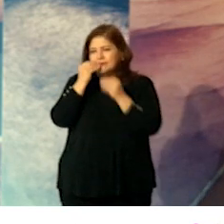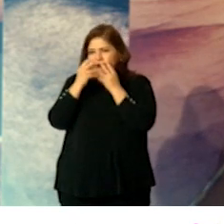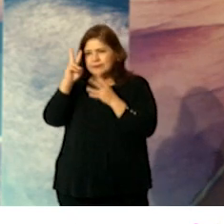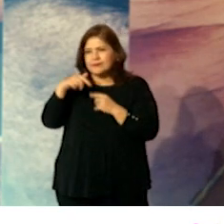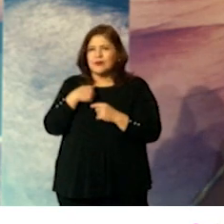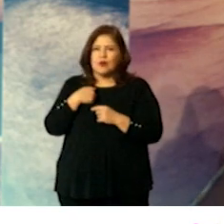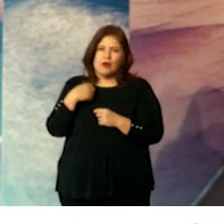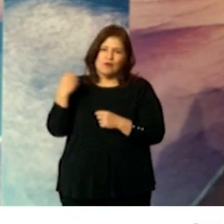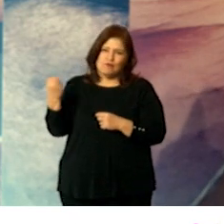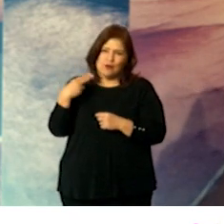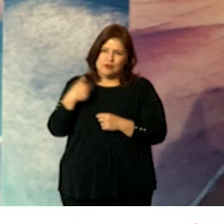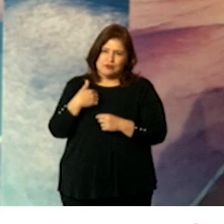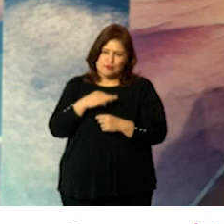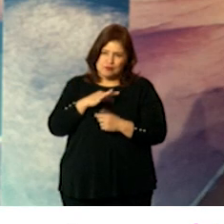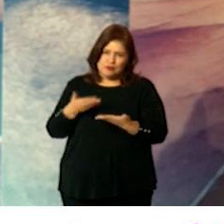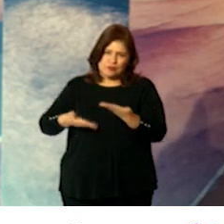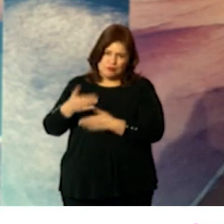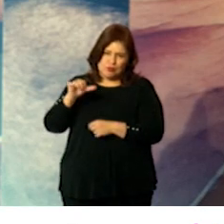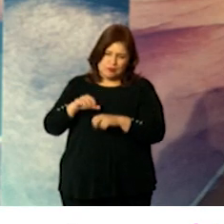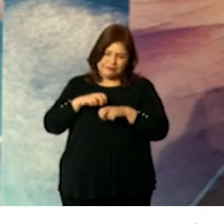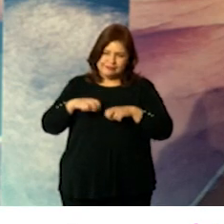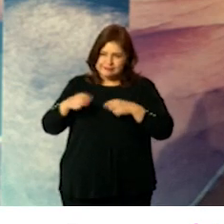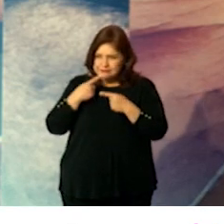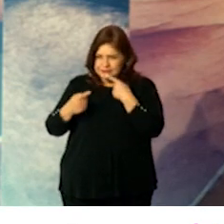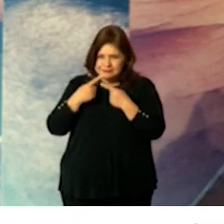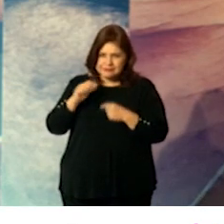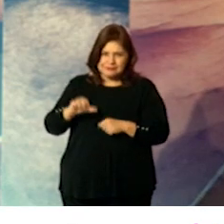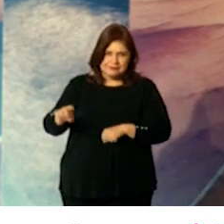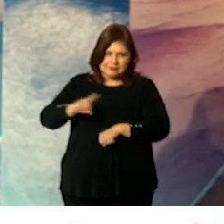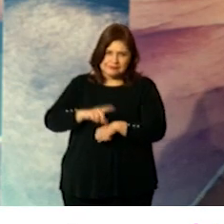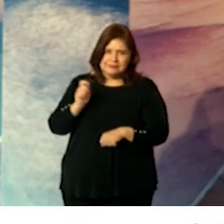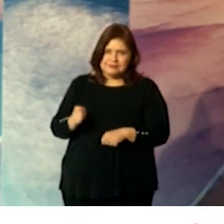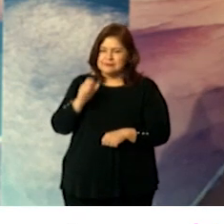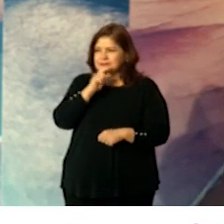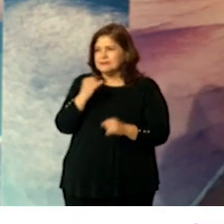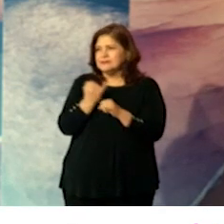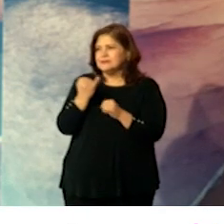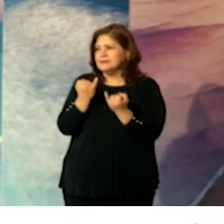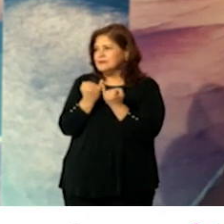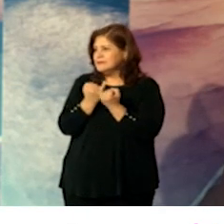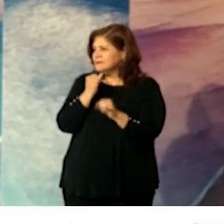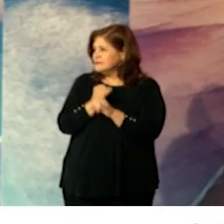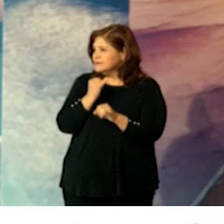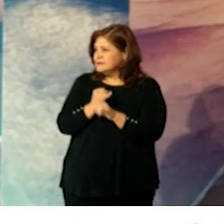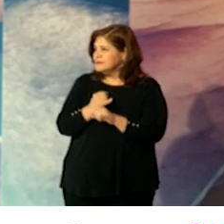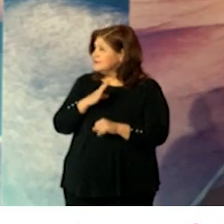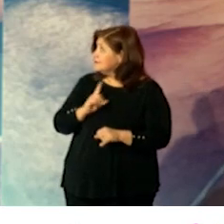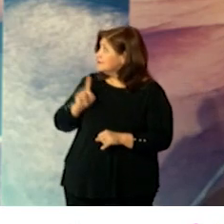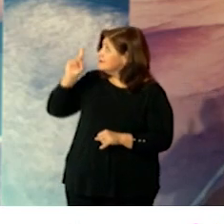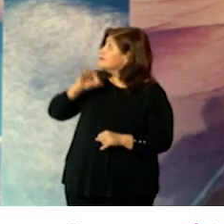la fortuna de estar compartiendo este espacio el día de hoy. También está virtualmente, no sé si por acá